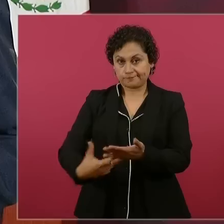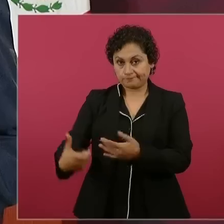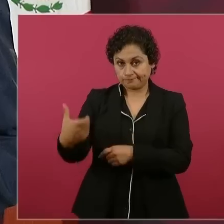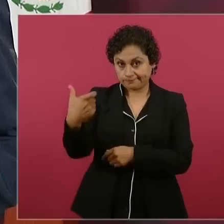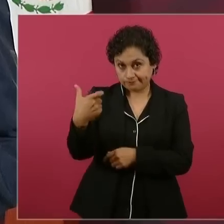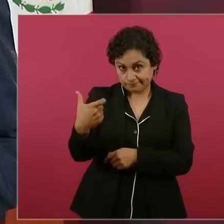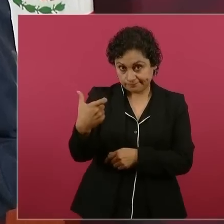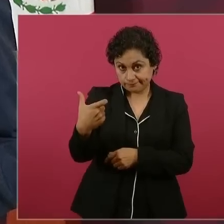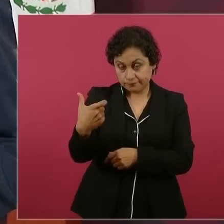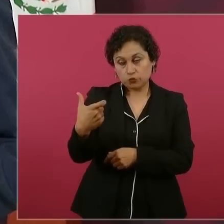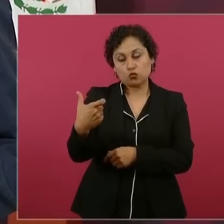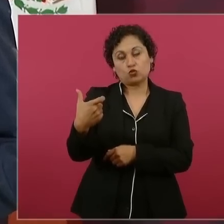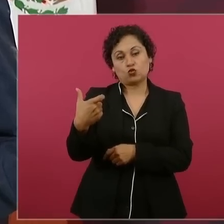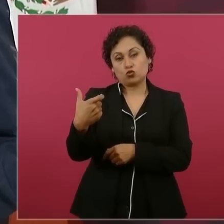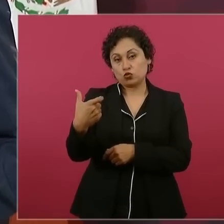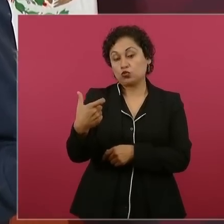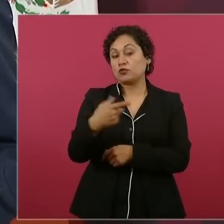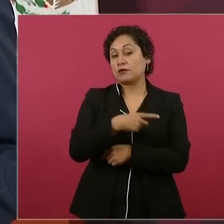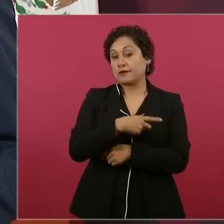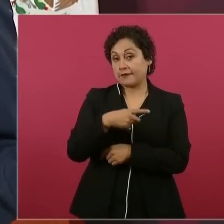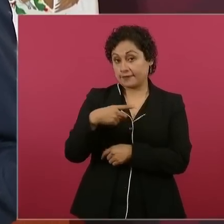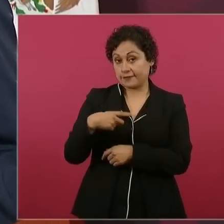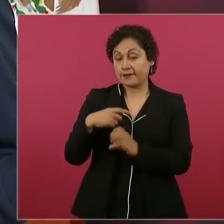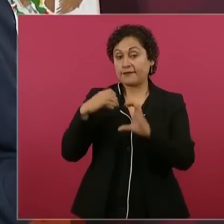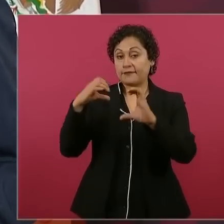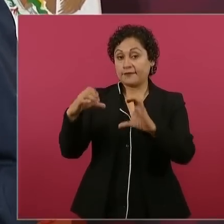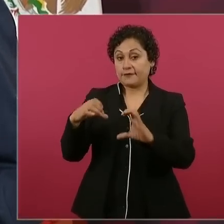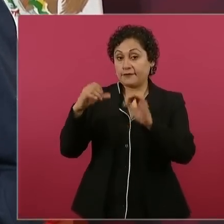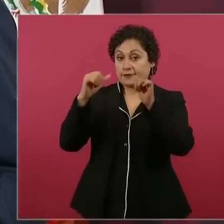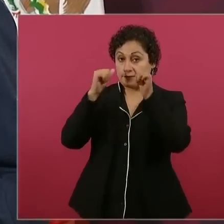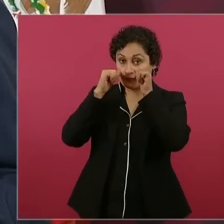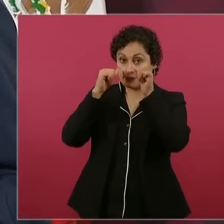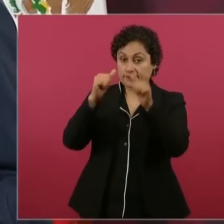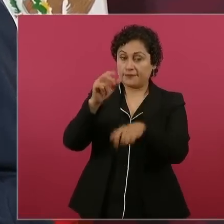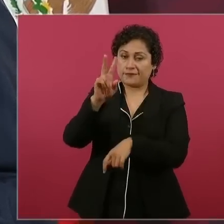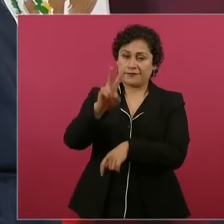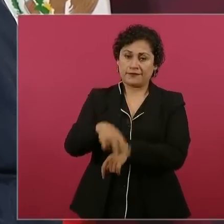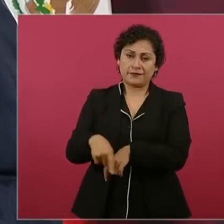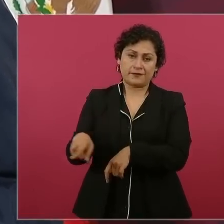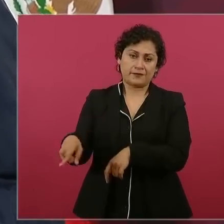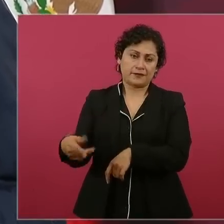y las prebendas, que son ofensivas.